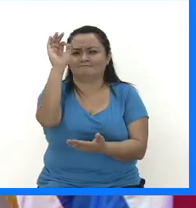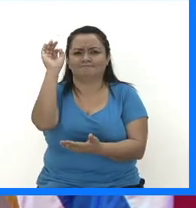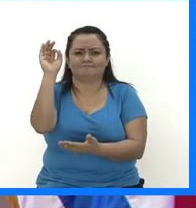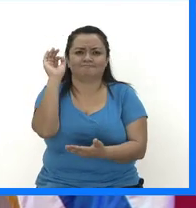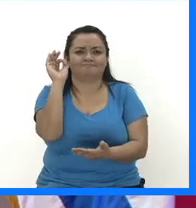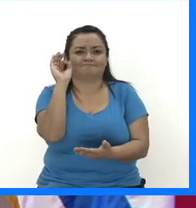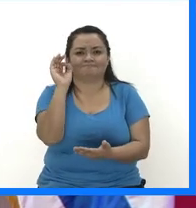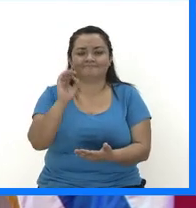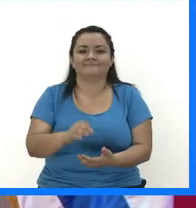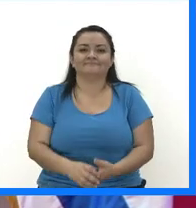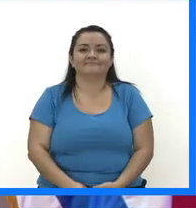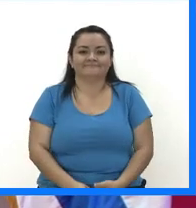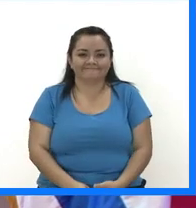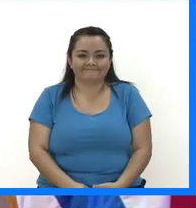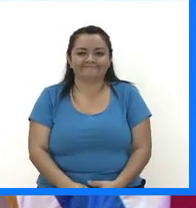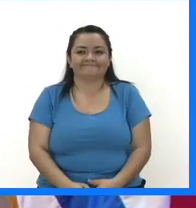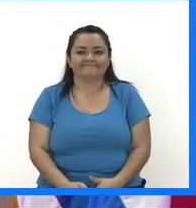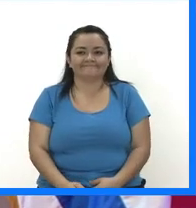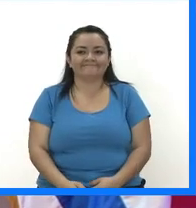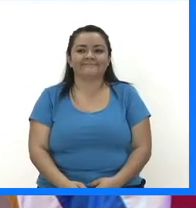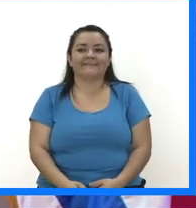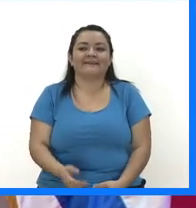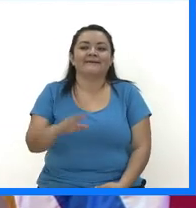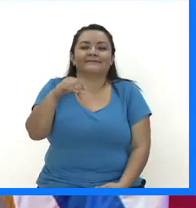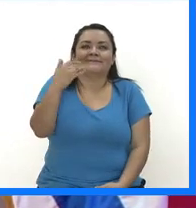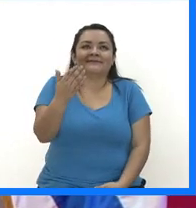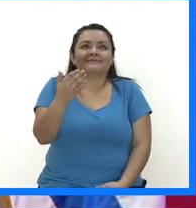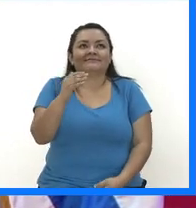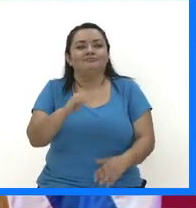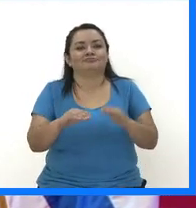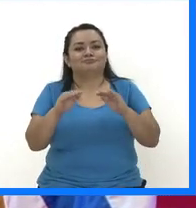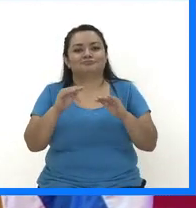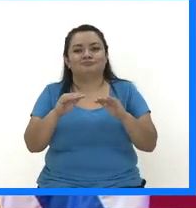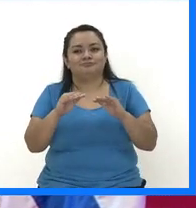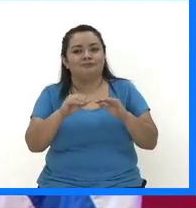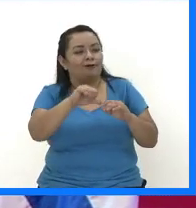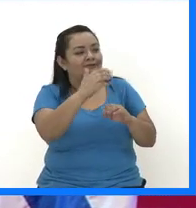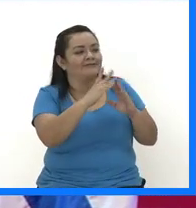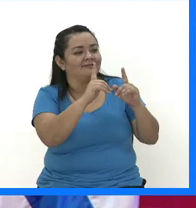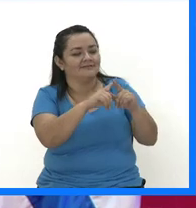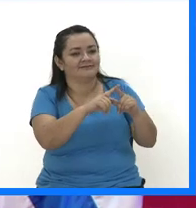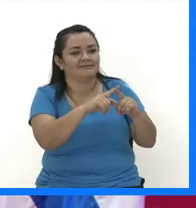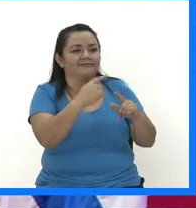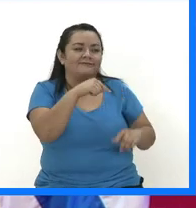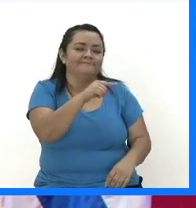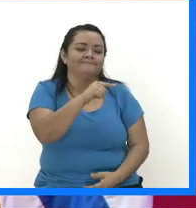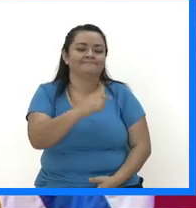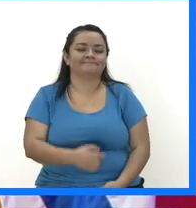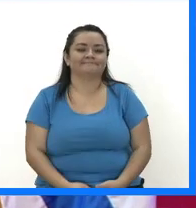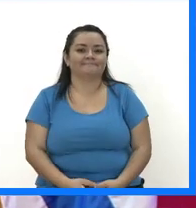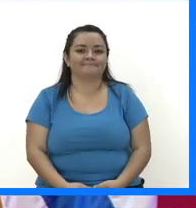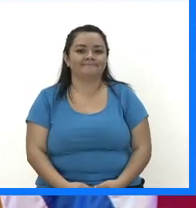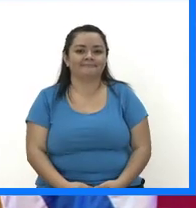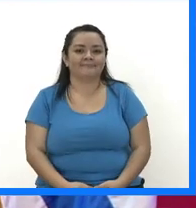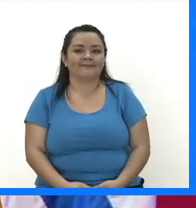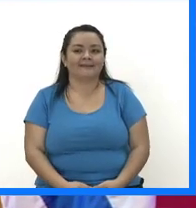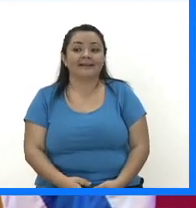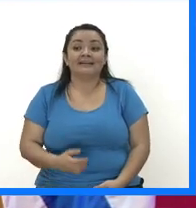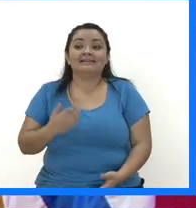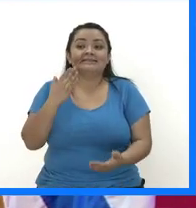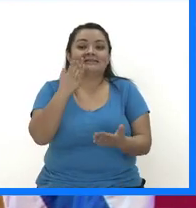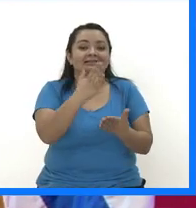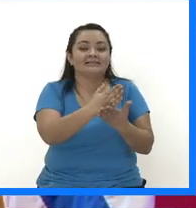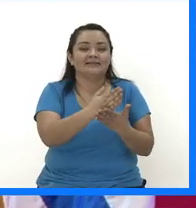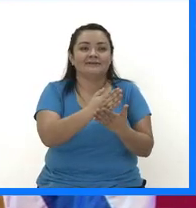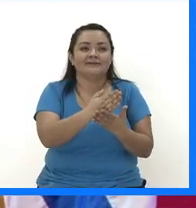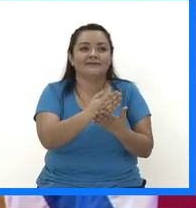ama de repente siguió el crecimiento de las obras y visité otra iglesia y cuando llega a la